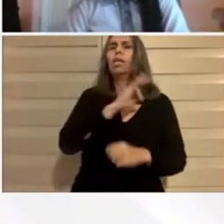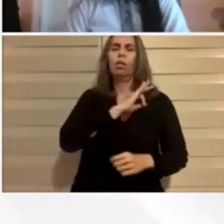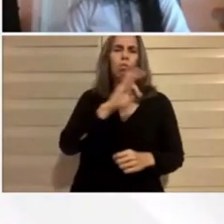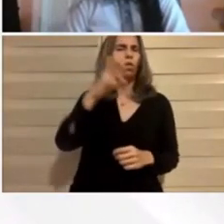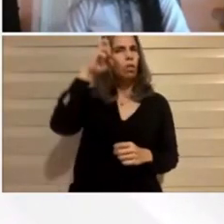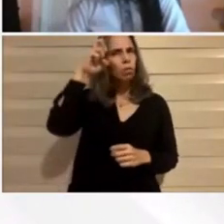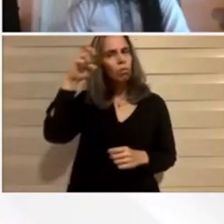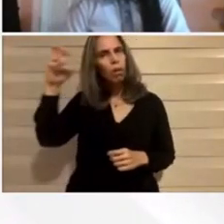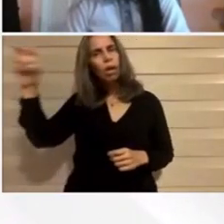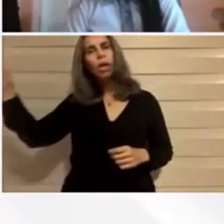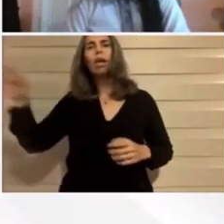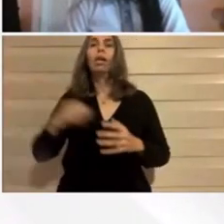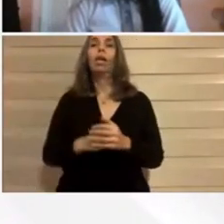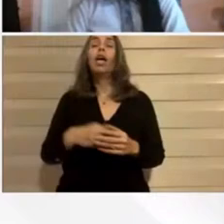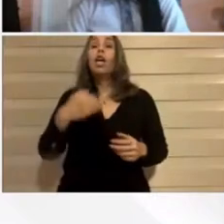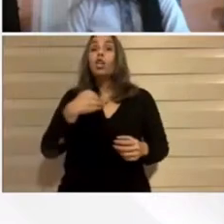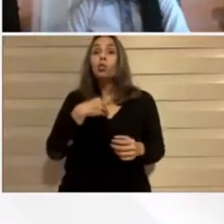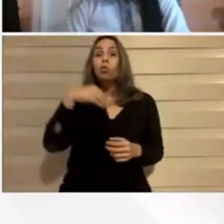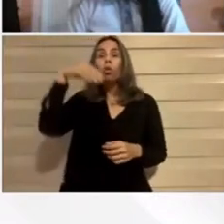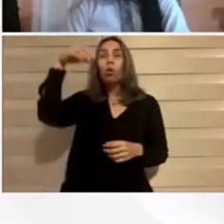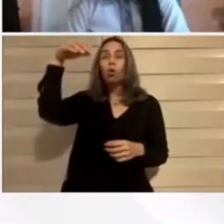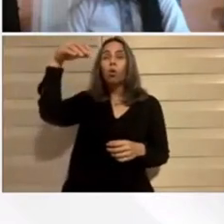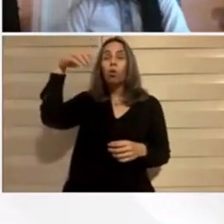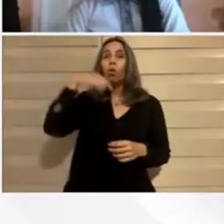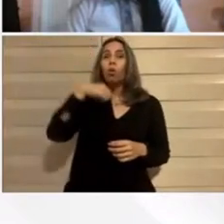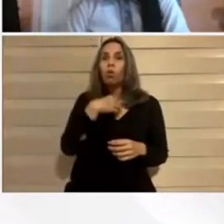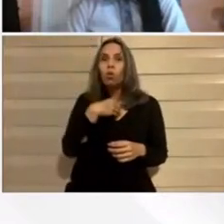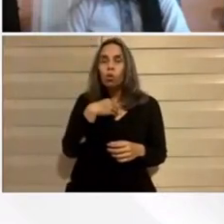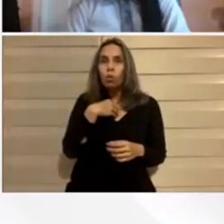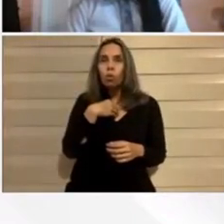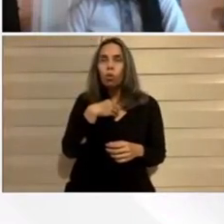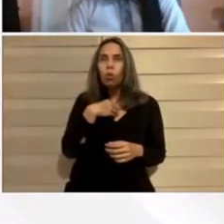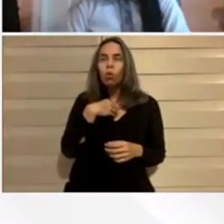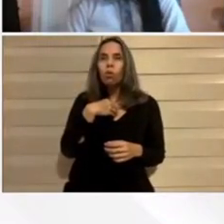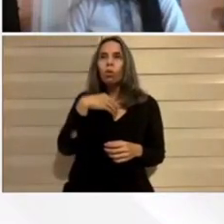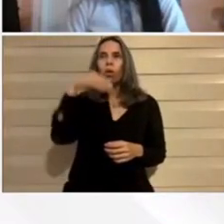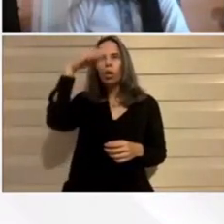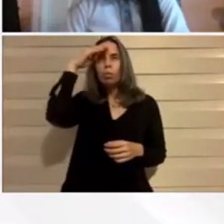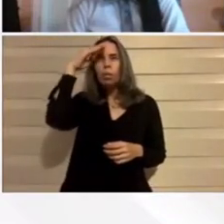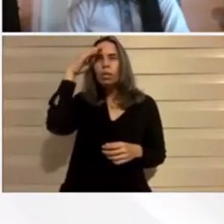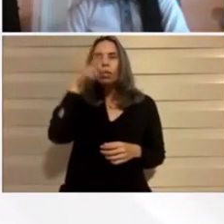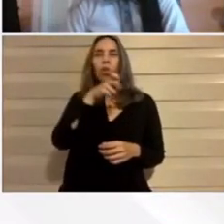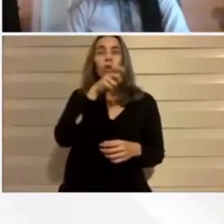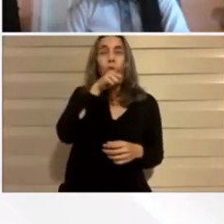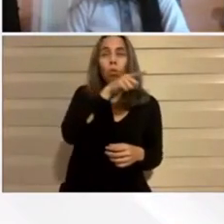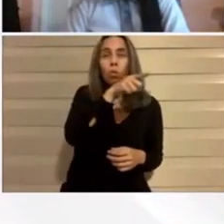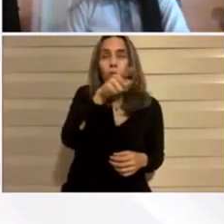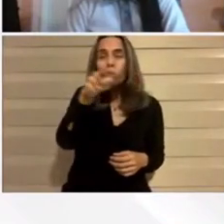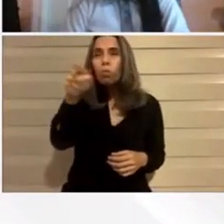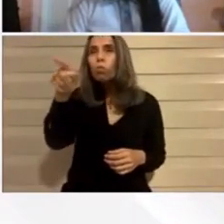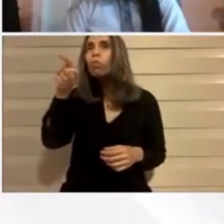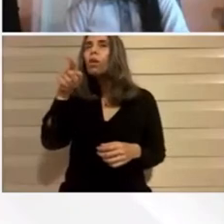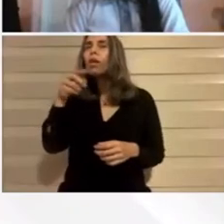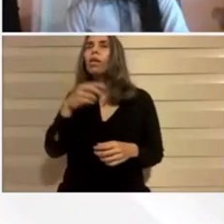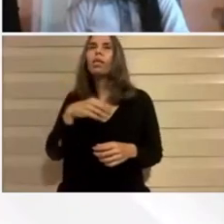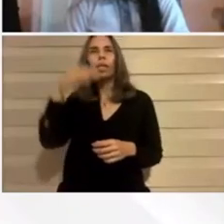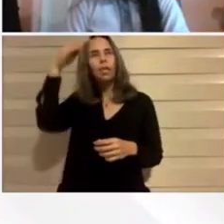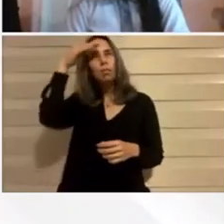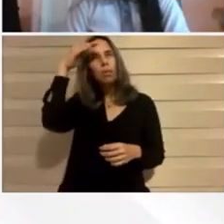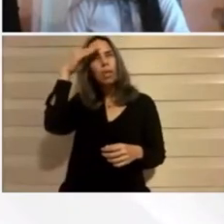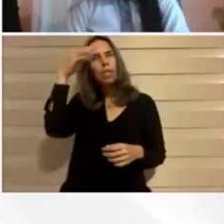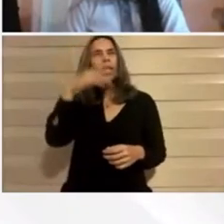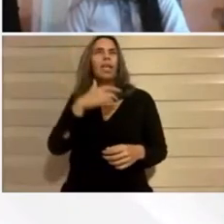que ustedes se encuentren dentro de su propio corazón y dentro de su propia emoción, qué es aquello que les entusiasma, y que no se